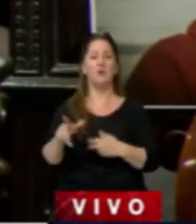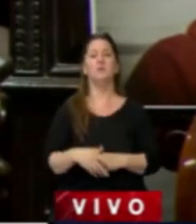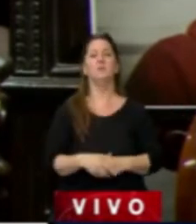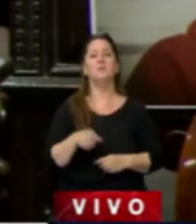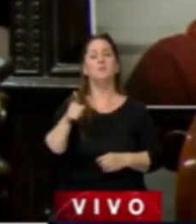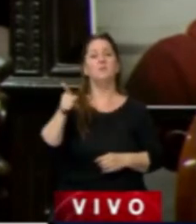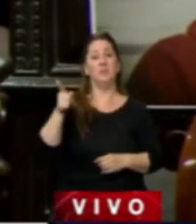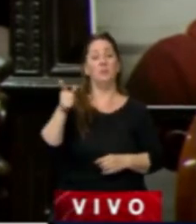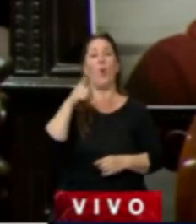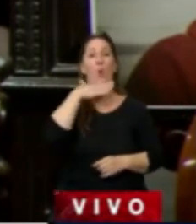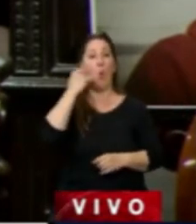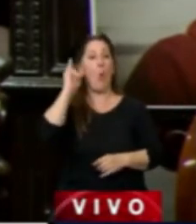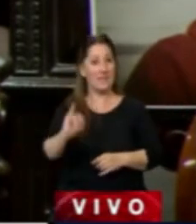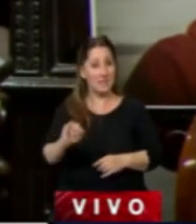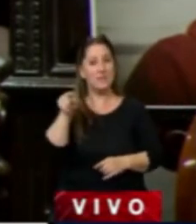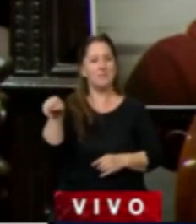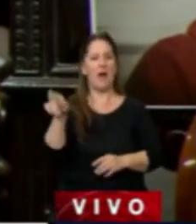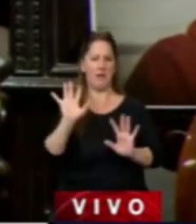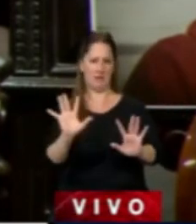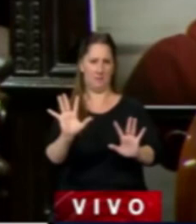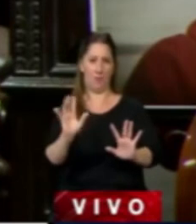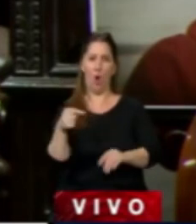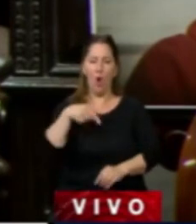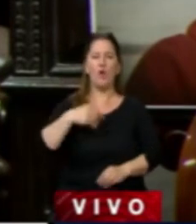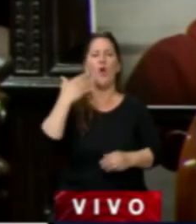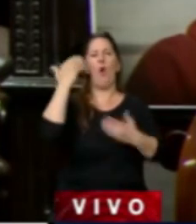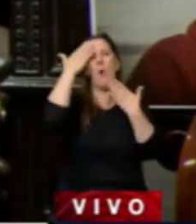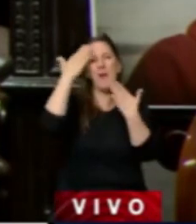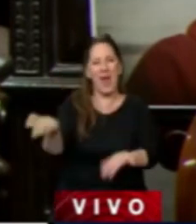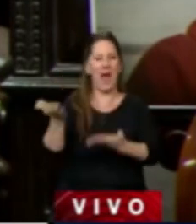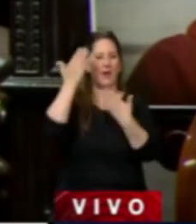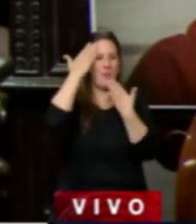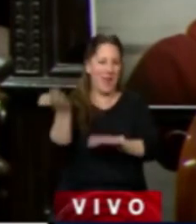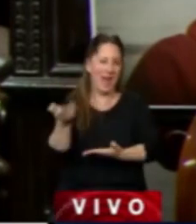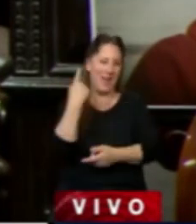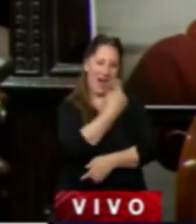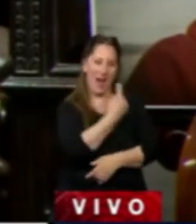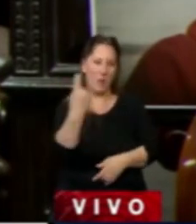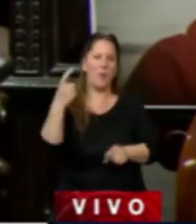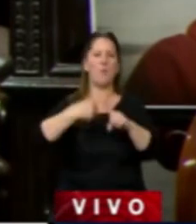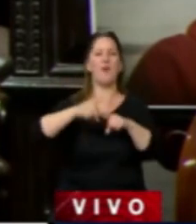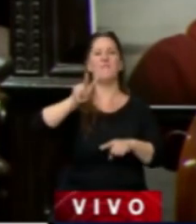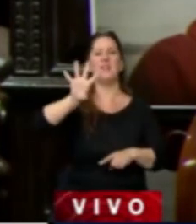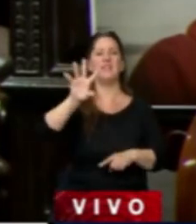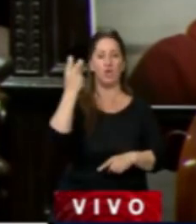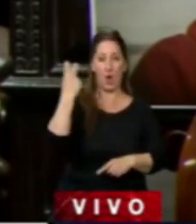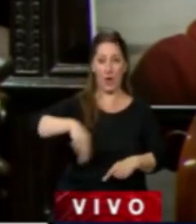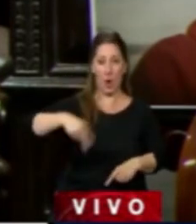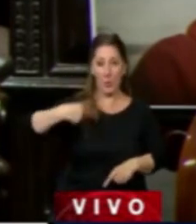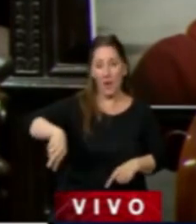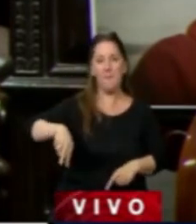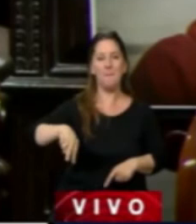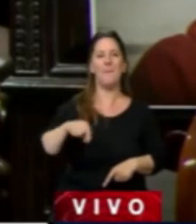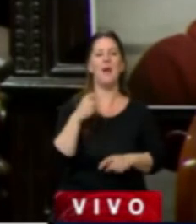Nos preocupa mucho que hoy en los distintos homenajes que han ido surgiendo en torno al 25 de noviembre